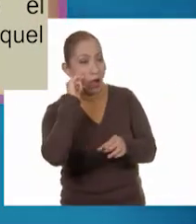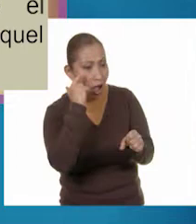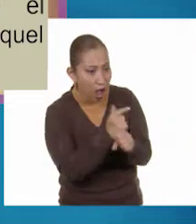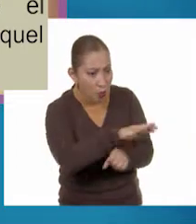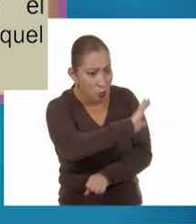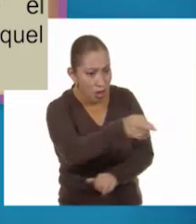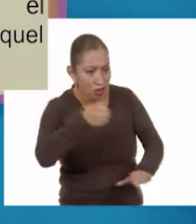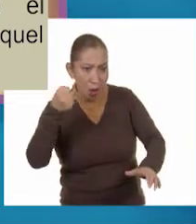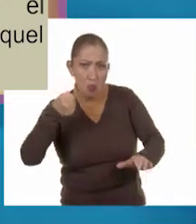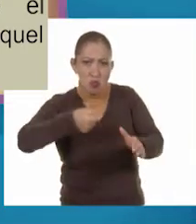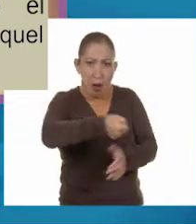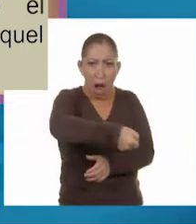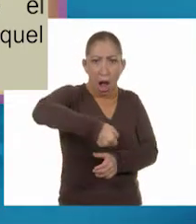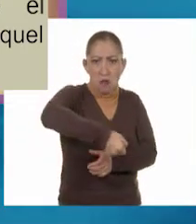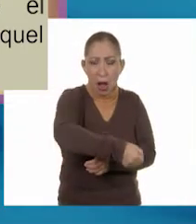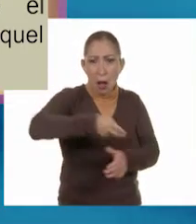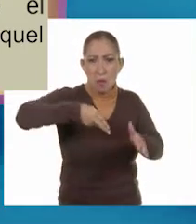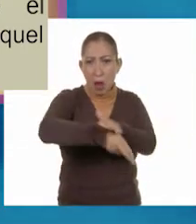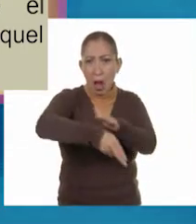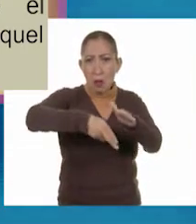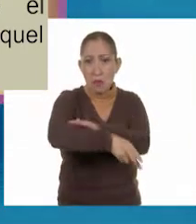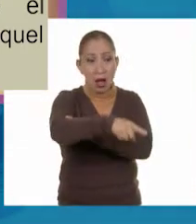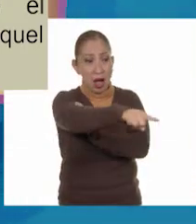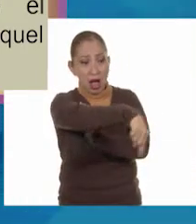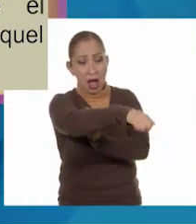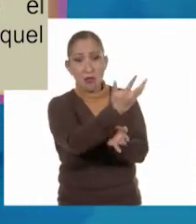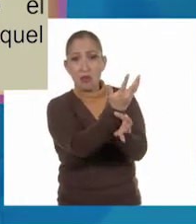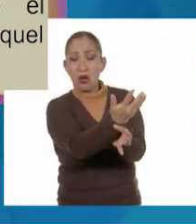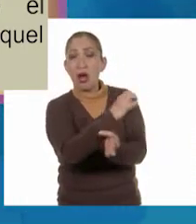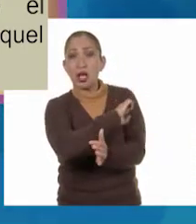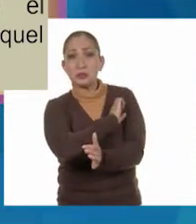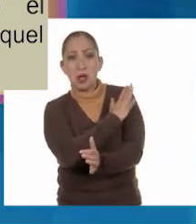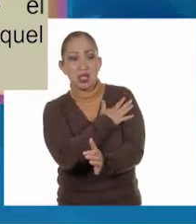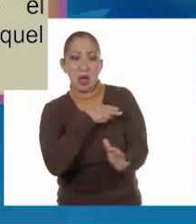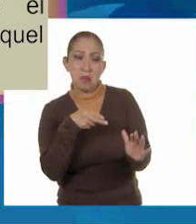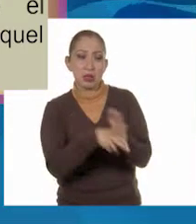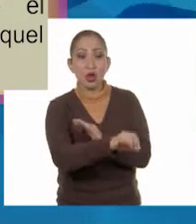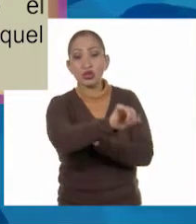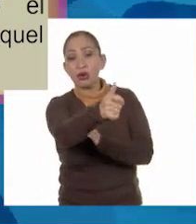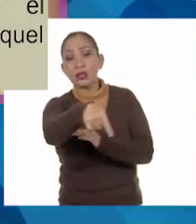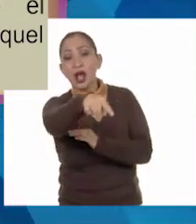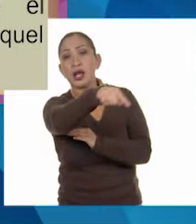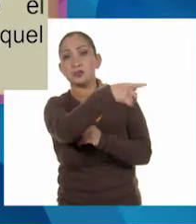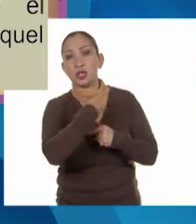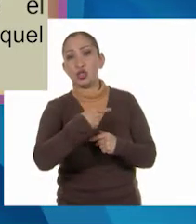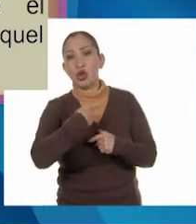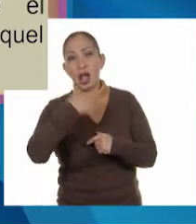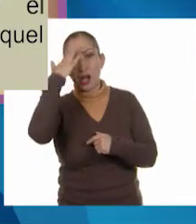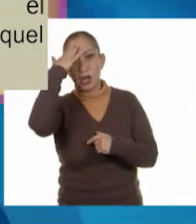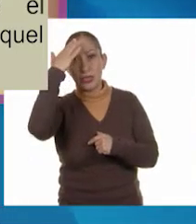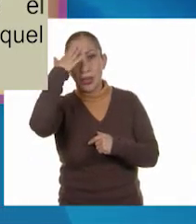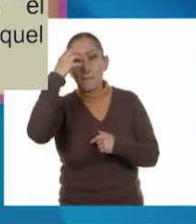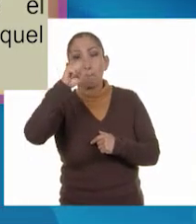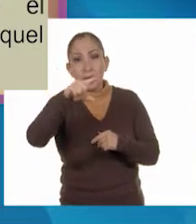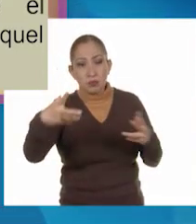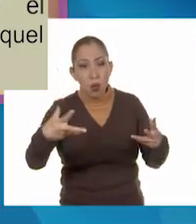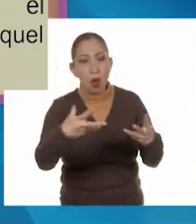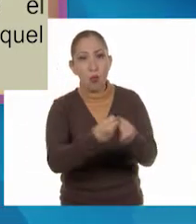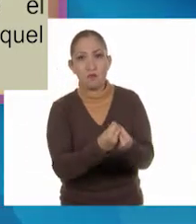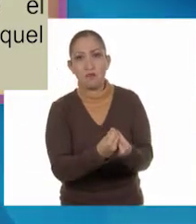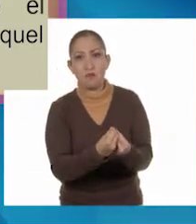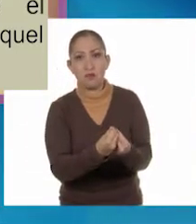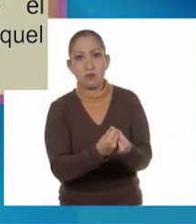muerto a puñaladas, que le mataron los españoles a él y a los demás principales que tenía consigo la noche que se